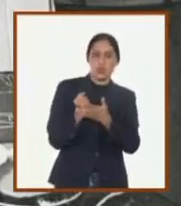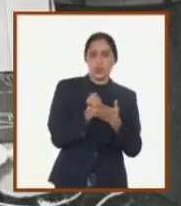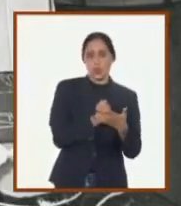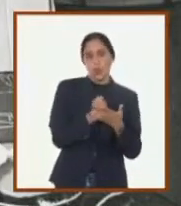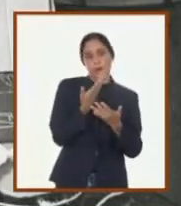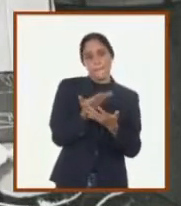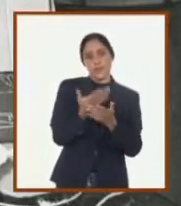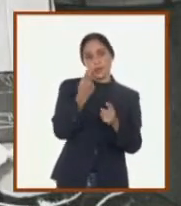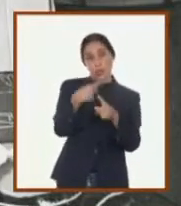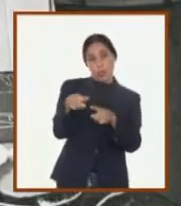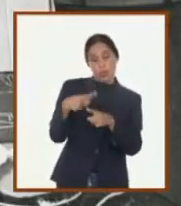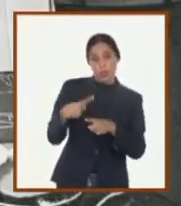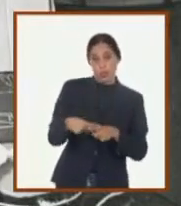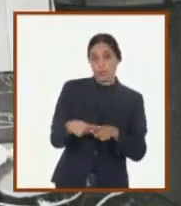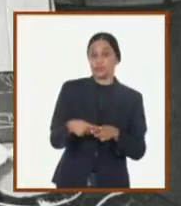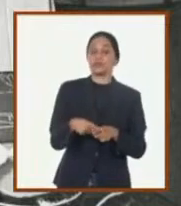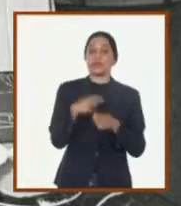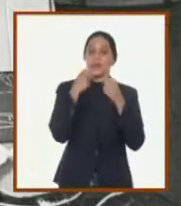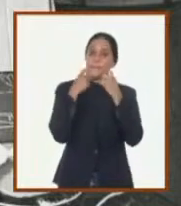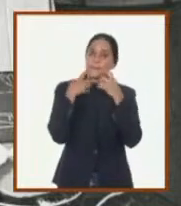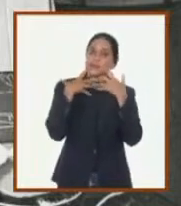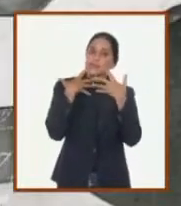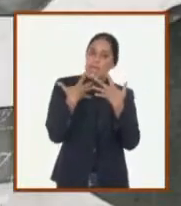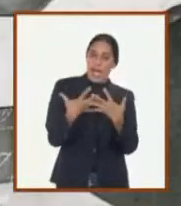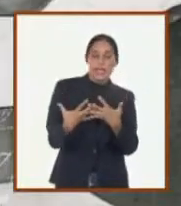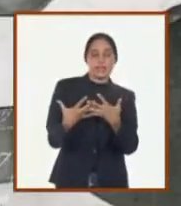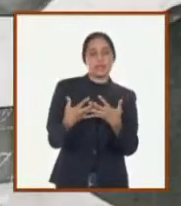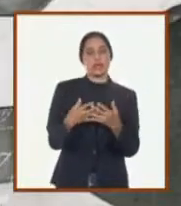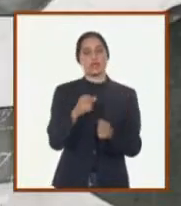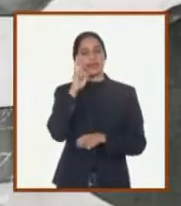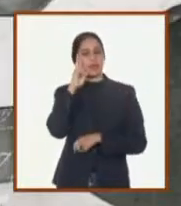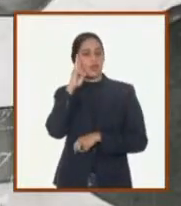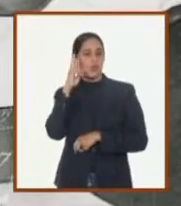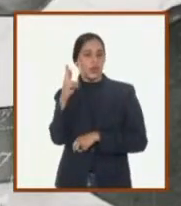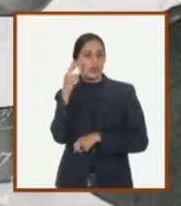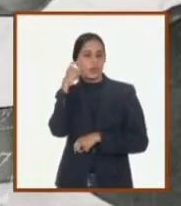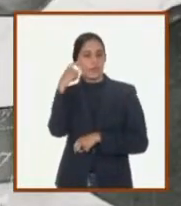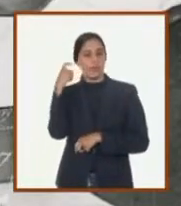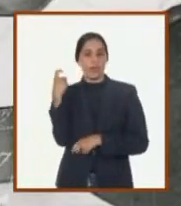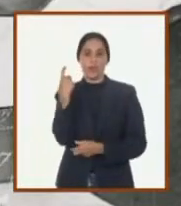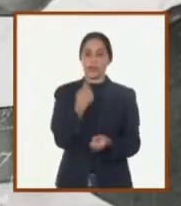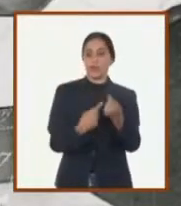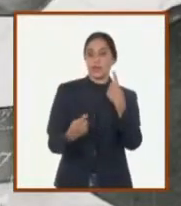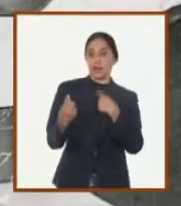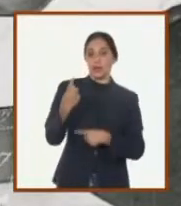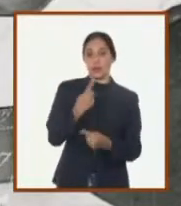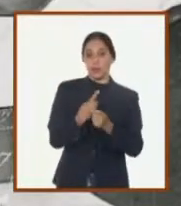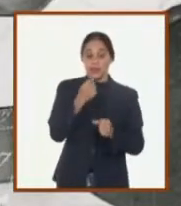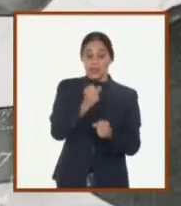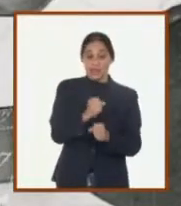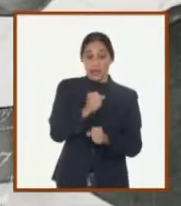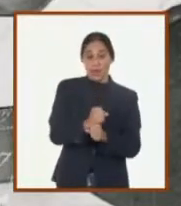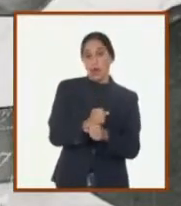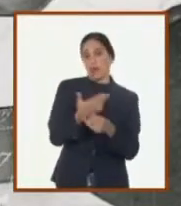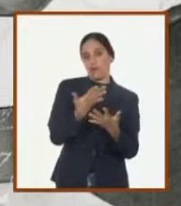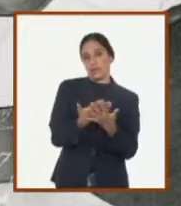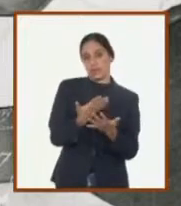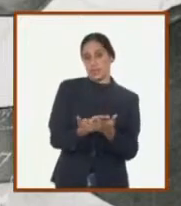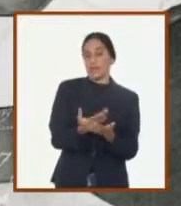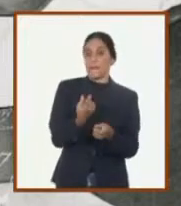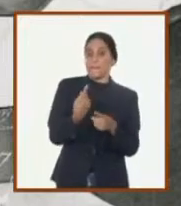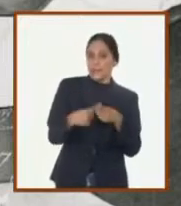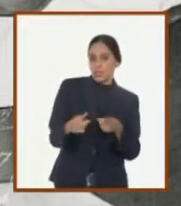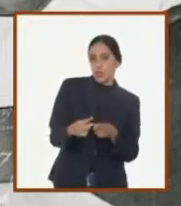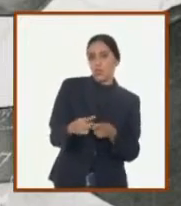y dejaron realmente su huella su impronta en el en el trabajo de la oficina pero no solamente es el